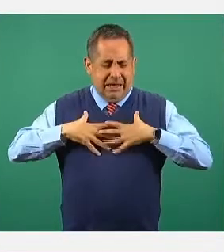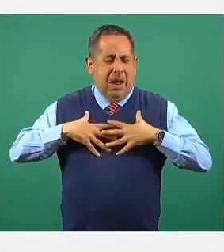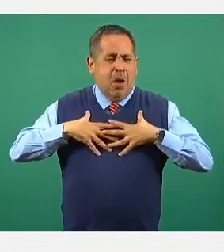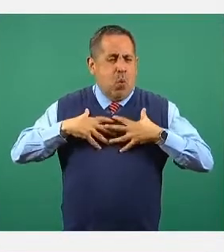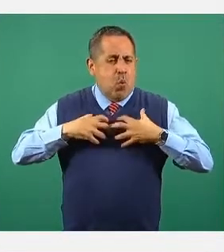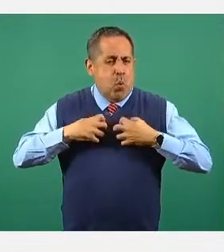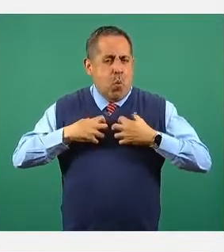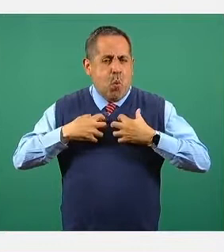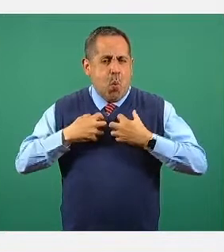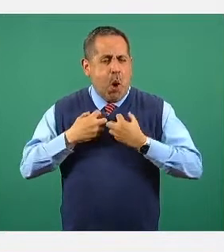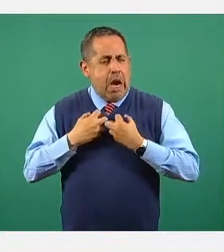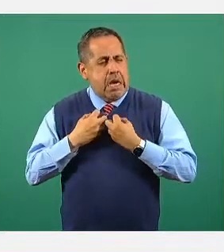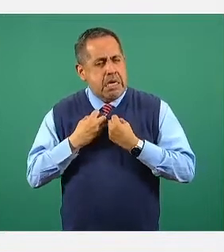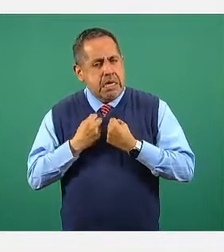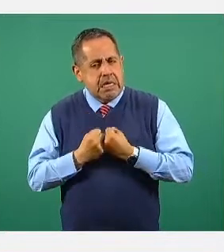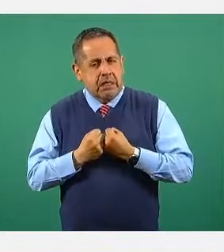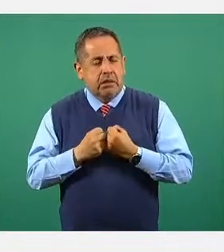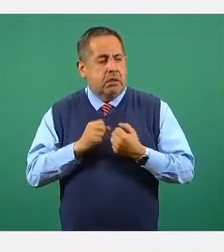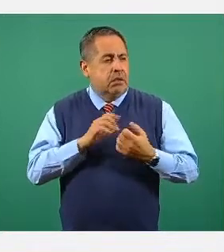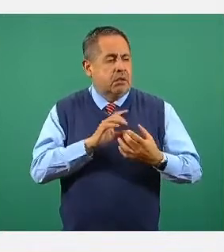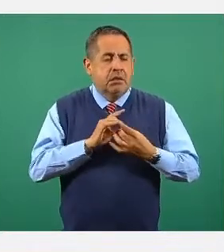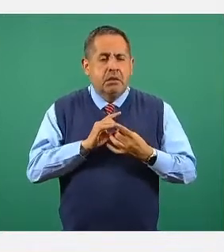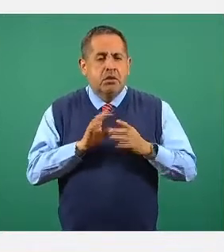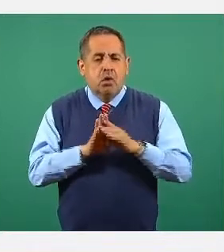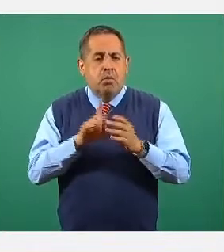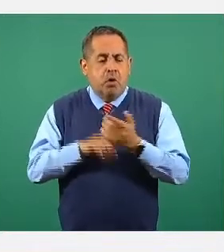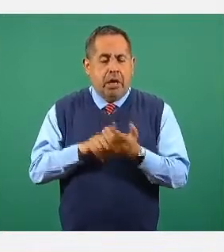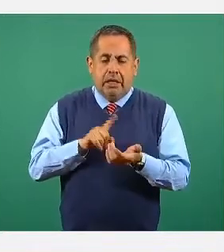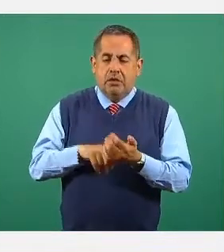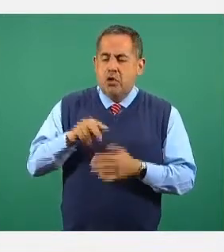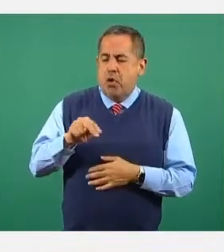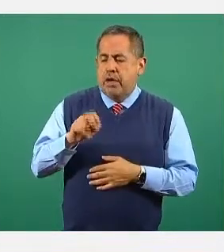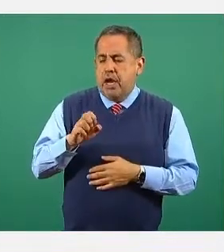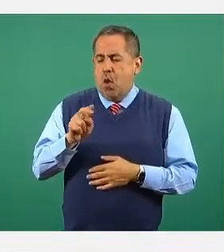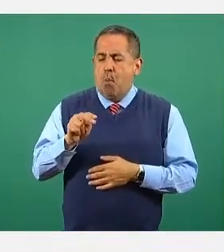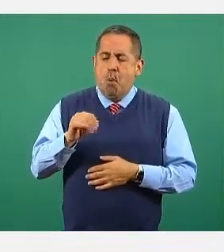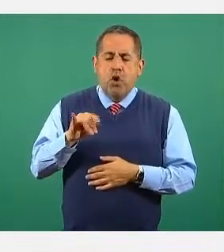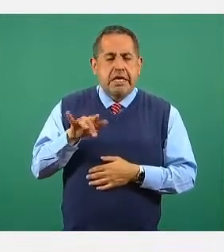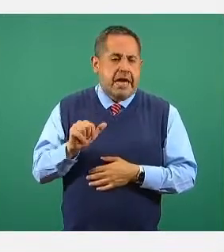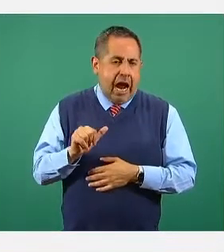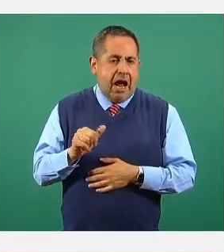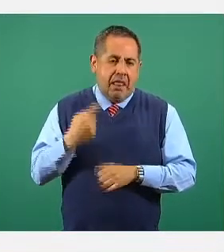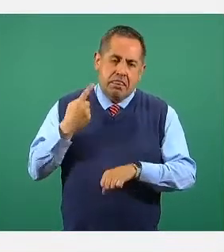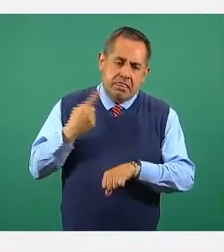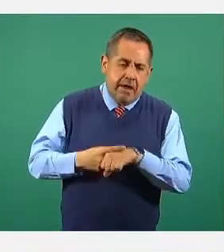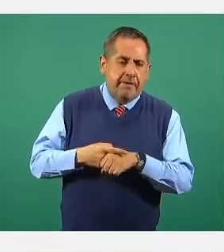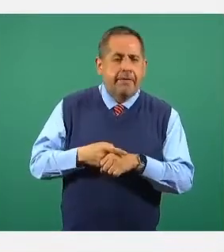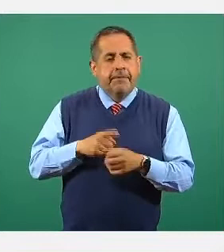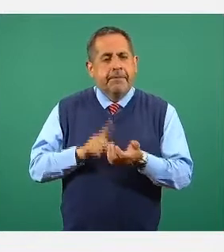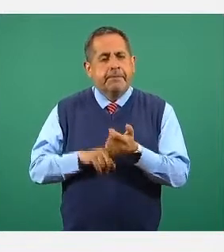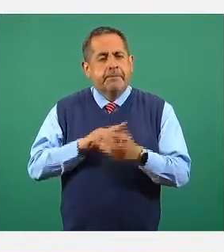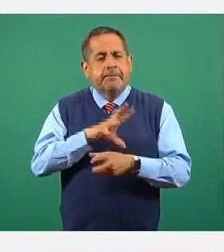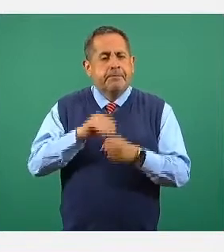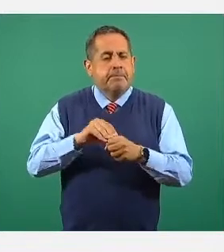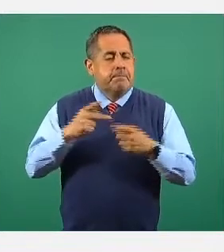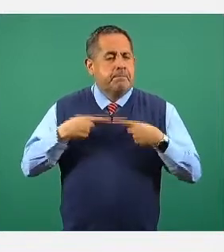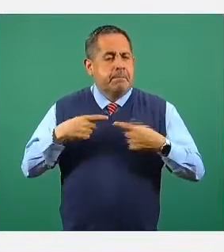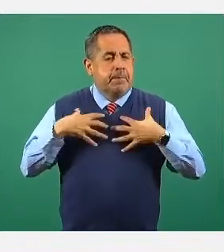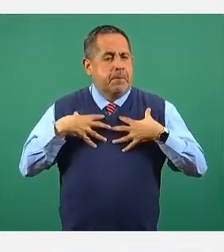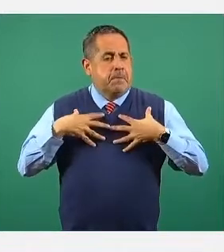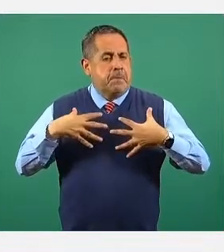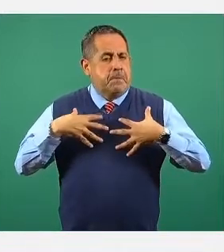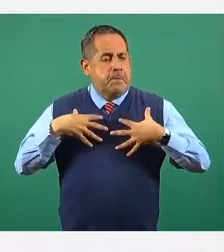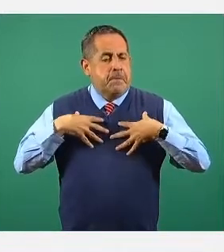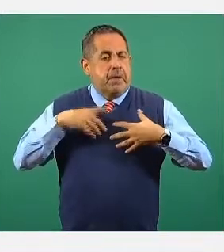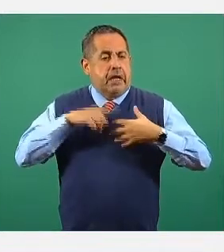o nosología asociada la neumonía, que es la que afecta directamente no solo a los pulmones en sí, sino